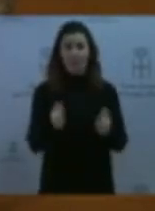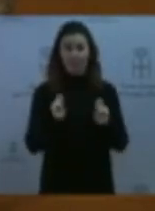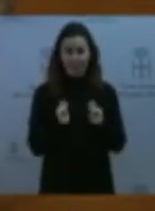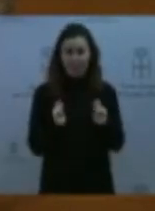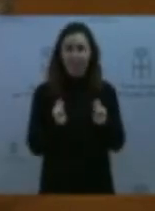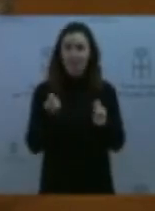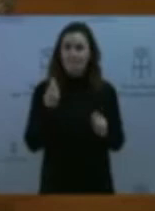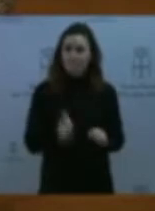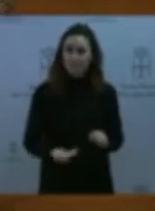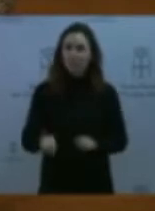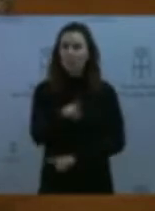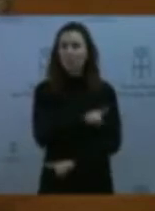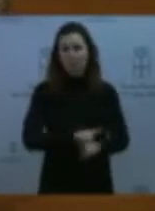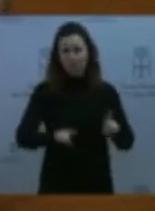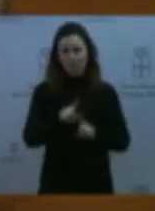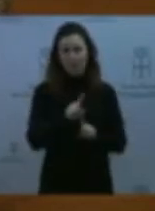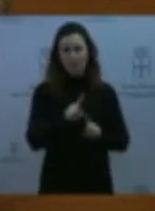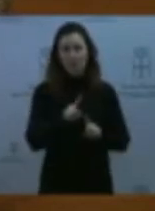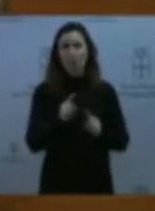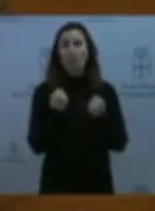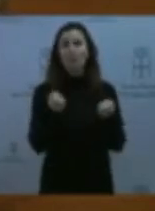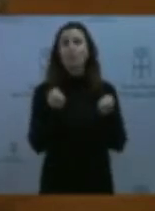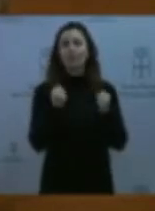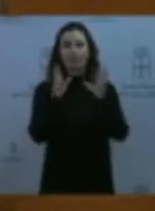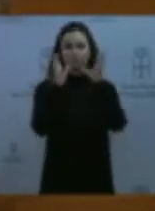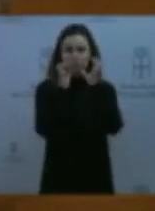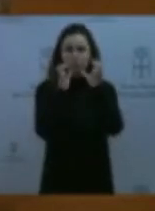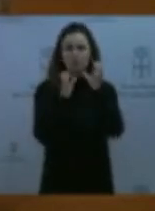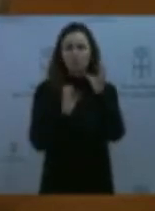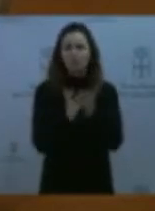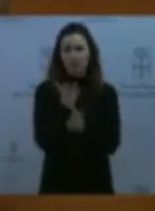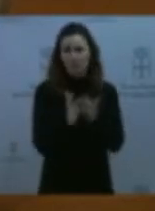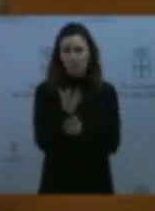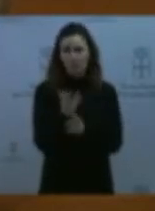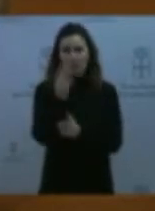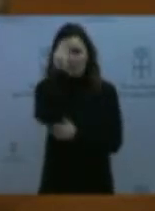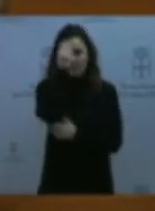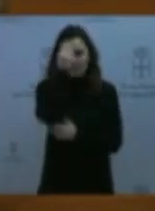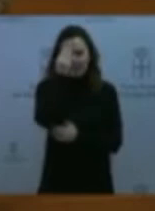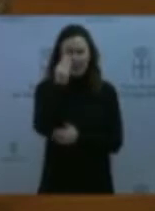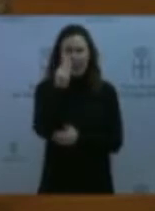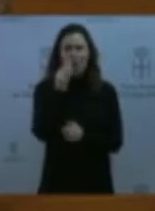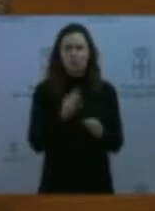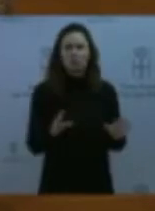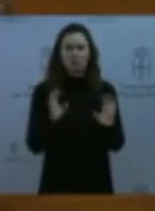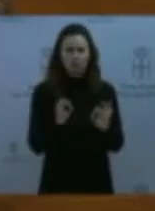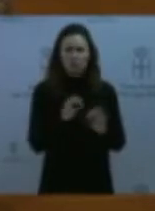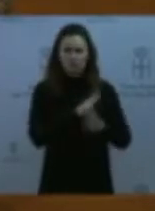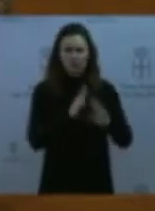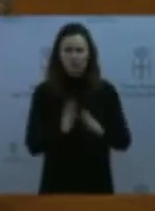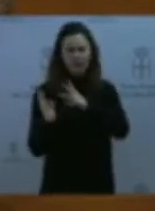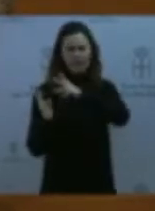catástrofes. Pensemos que algo malo afecta 10 veces más en el cómputo de las emociones que algo bueno.